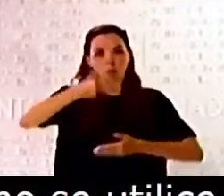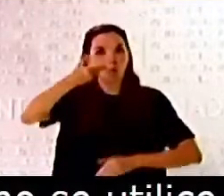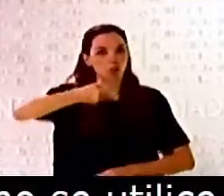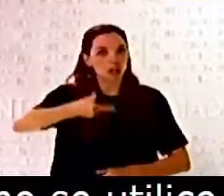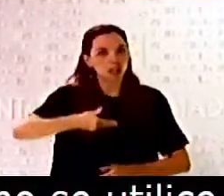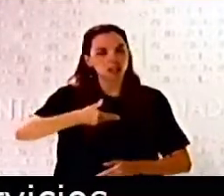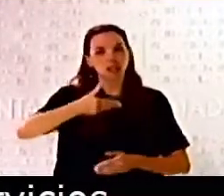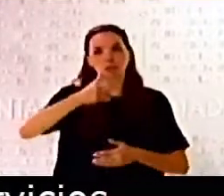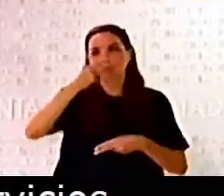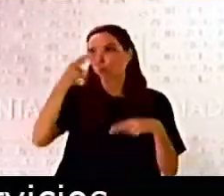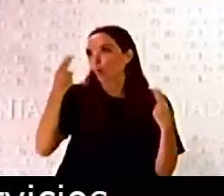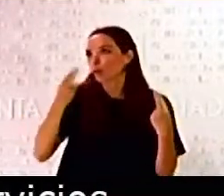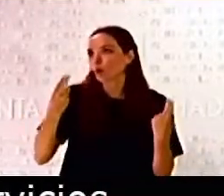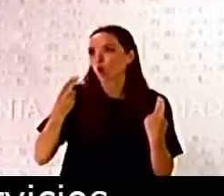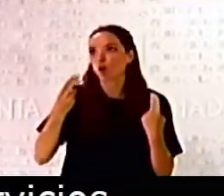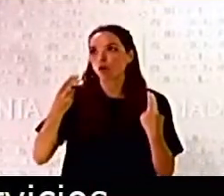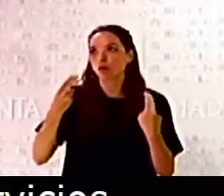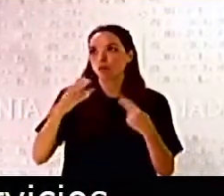pasaporte.